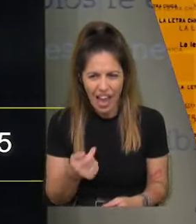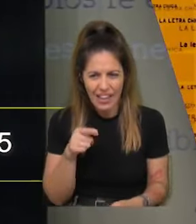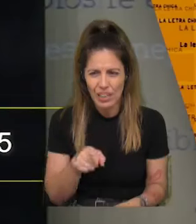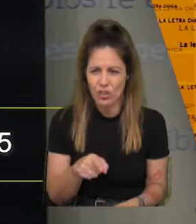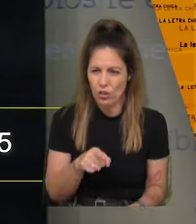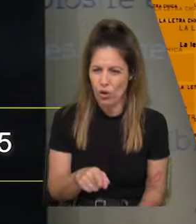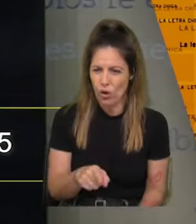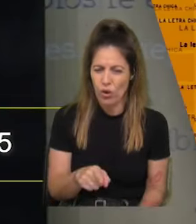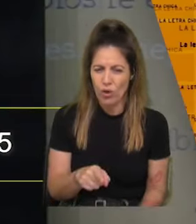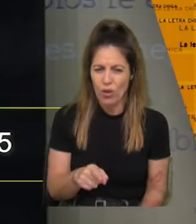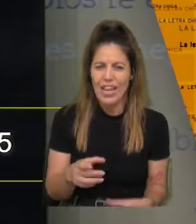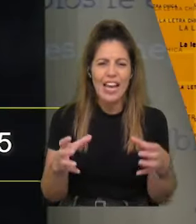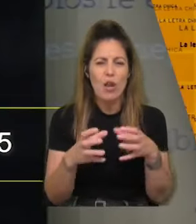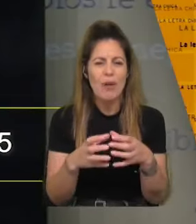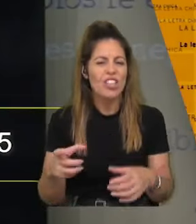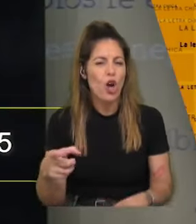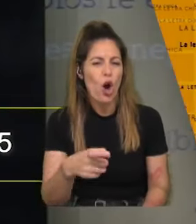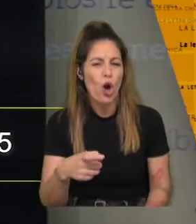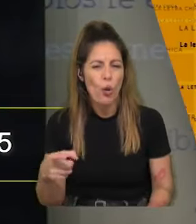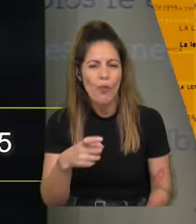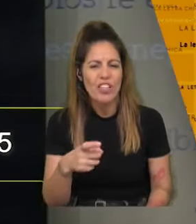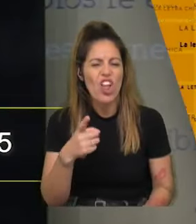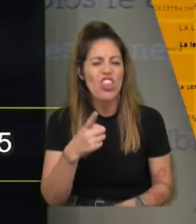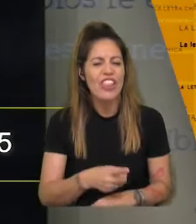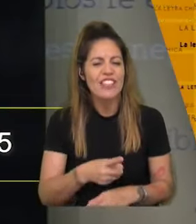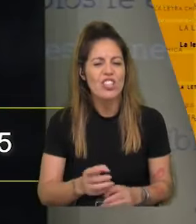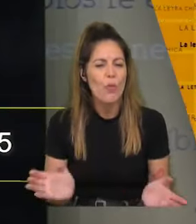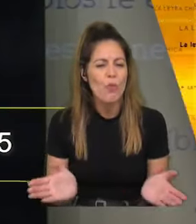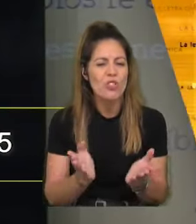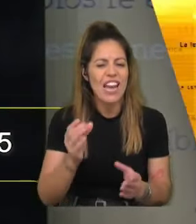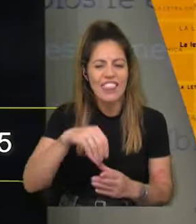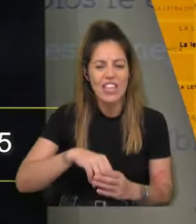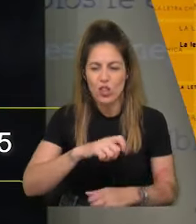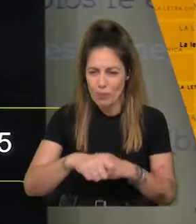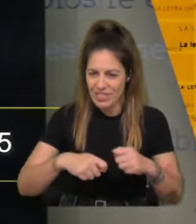esto Partido Comunista decido impulsar dentro del